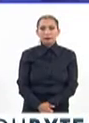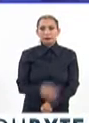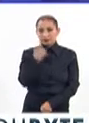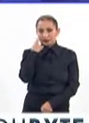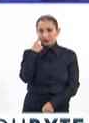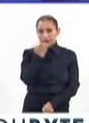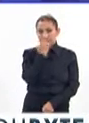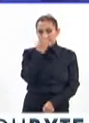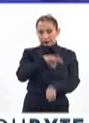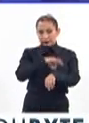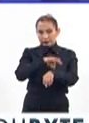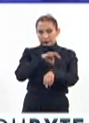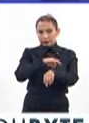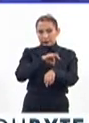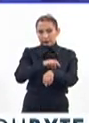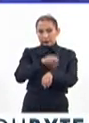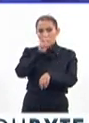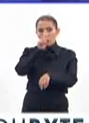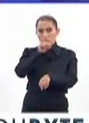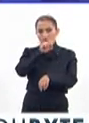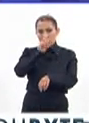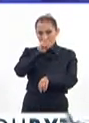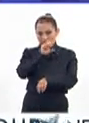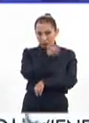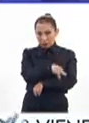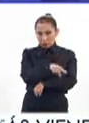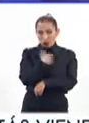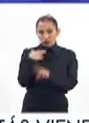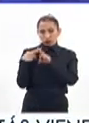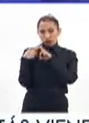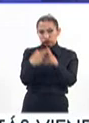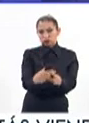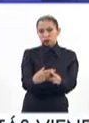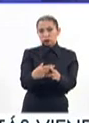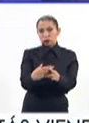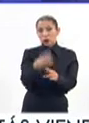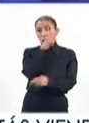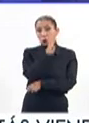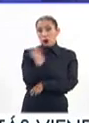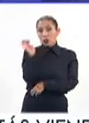Mire, y la Facultad de Medicina de la Universidad Nacional Autónoma de México conmemoró los